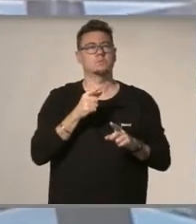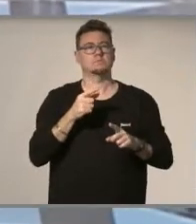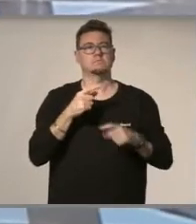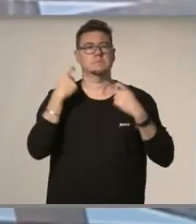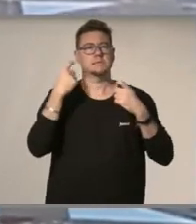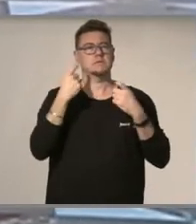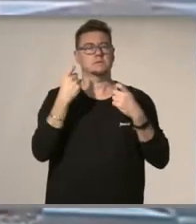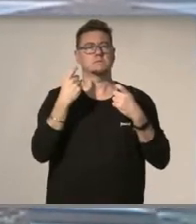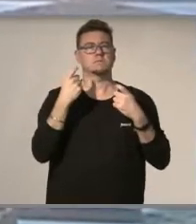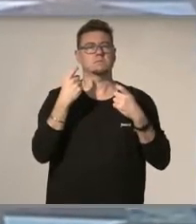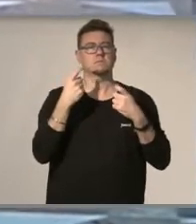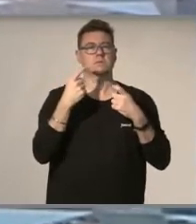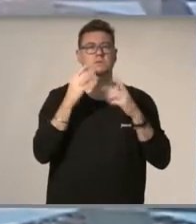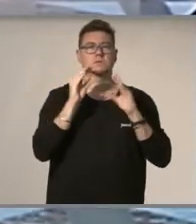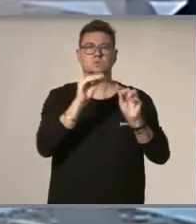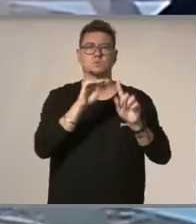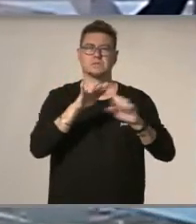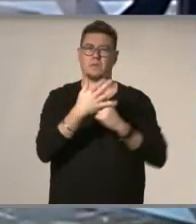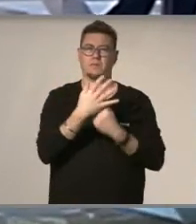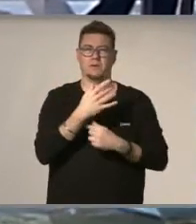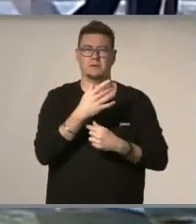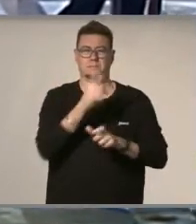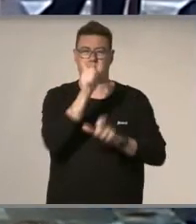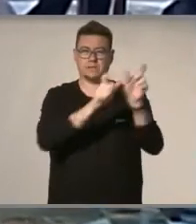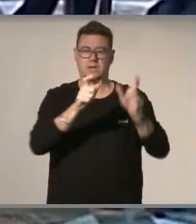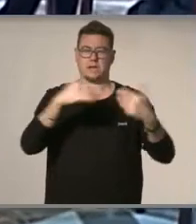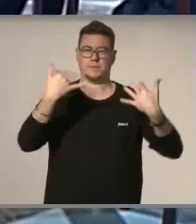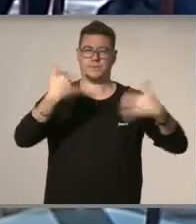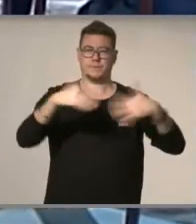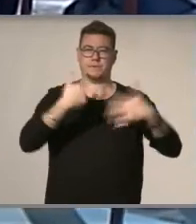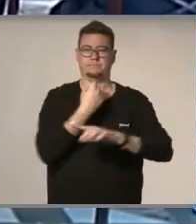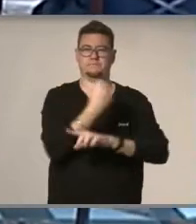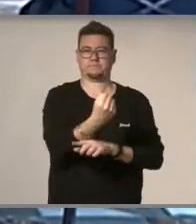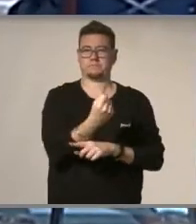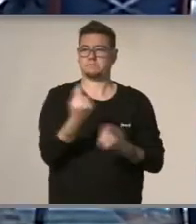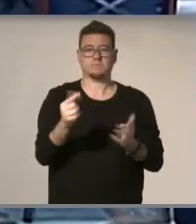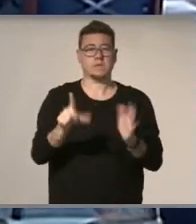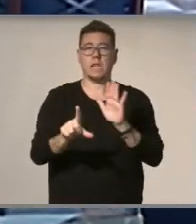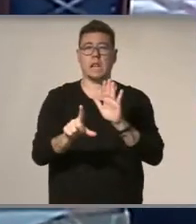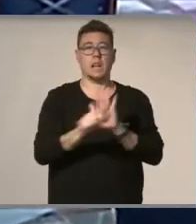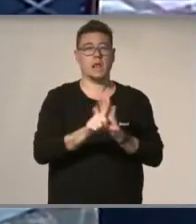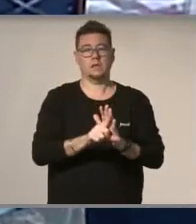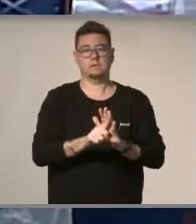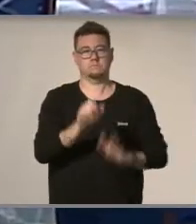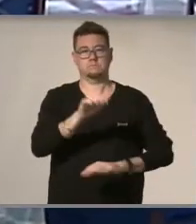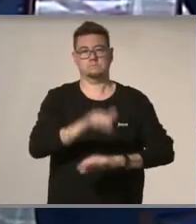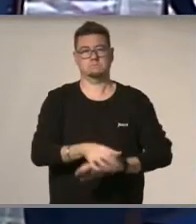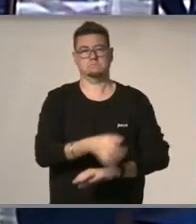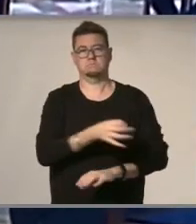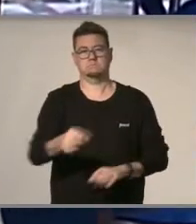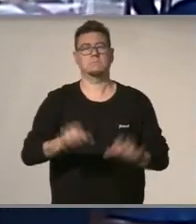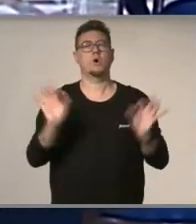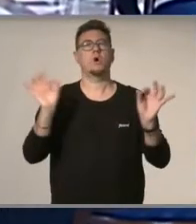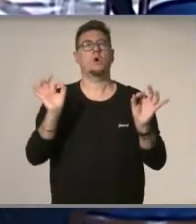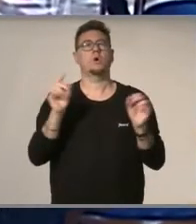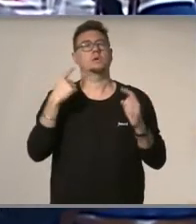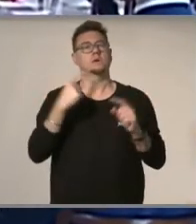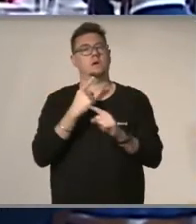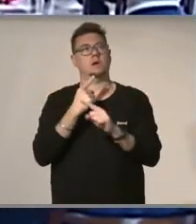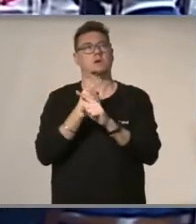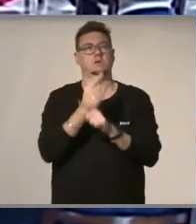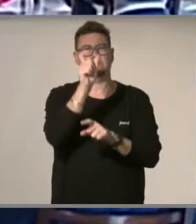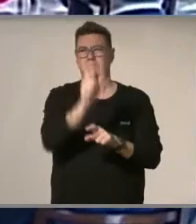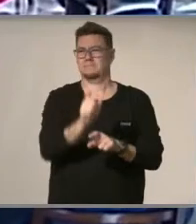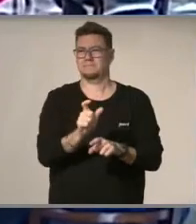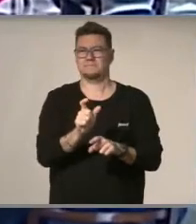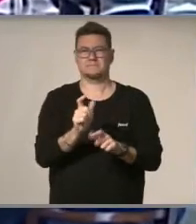les proporciona su drama personal, como el estricto cumplimiento de la ley que jamás debe ceder, o su contrariedad a que se